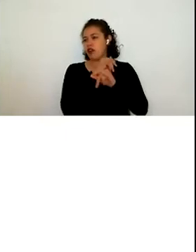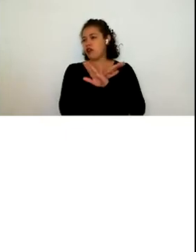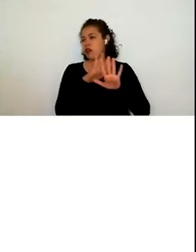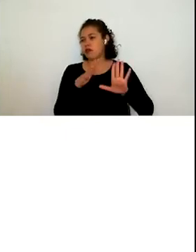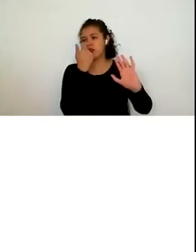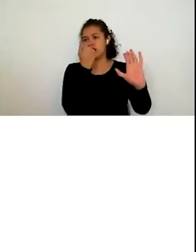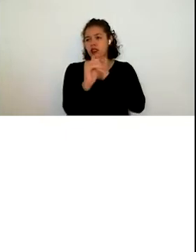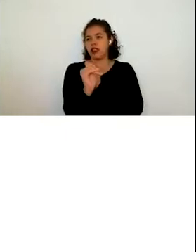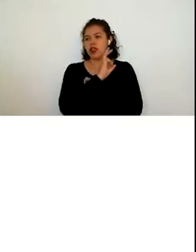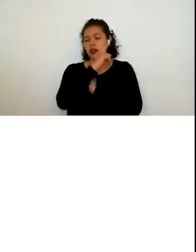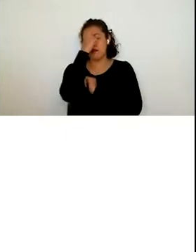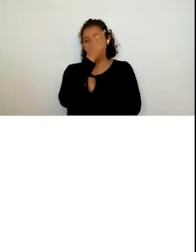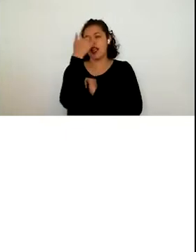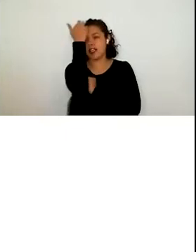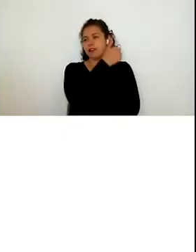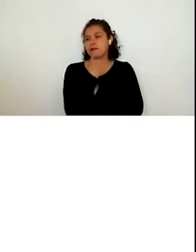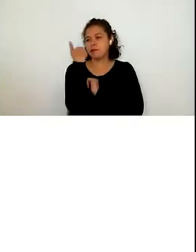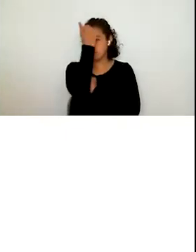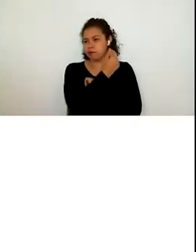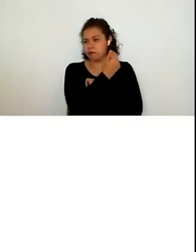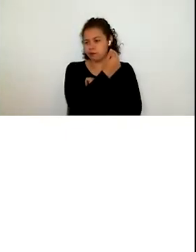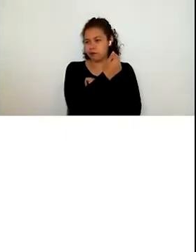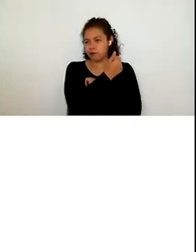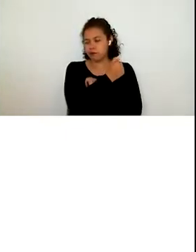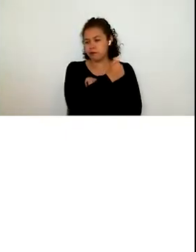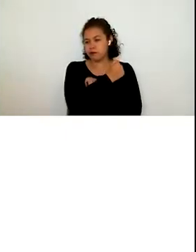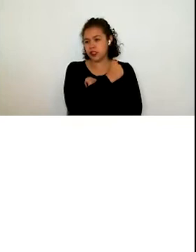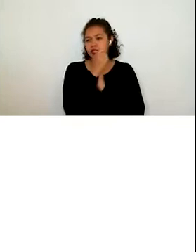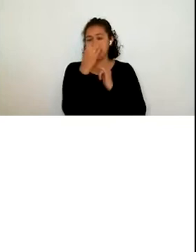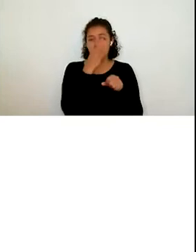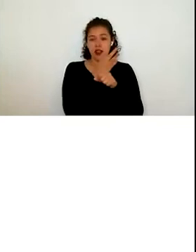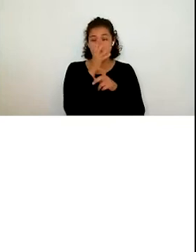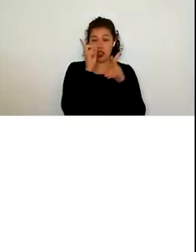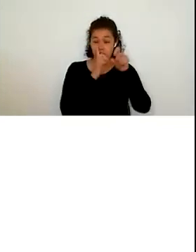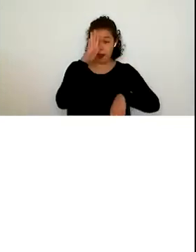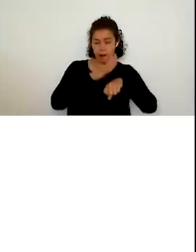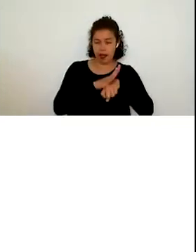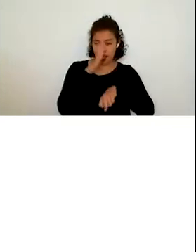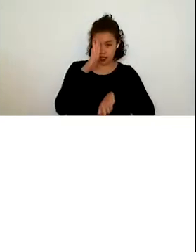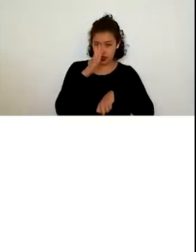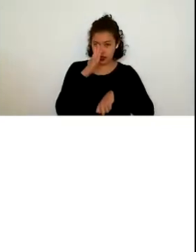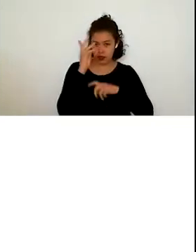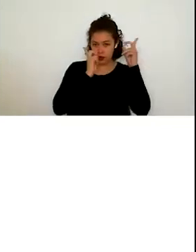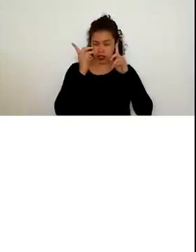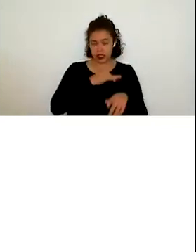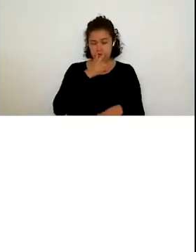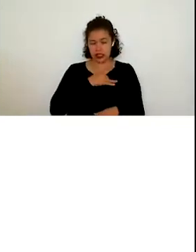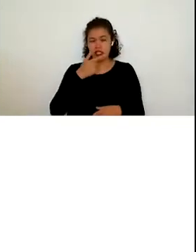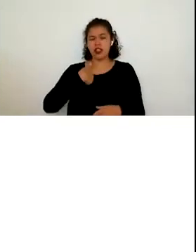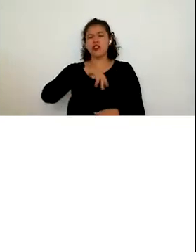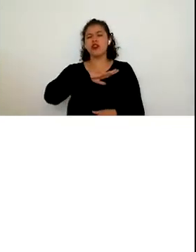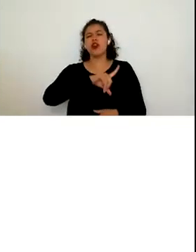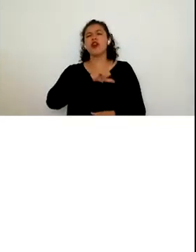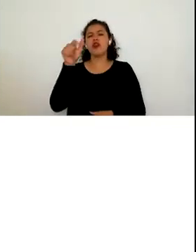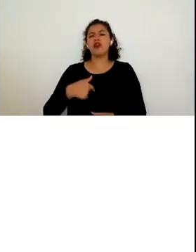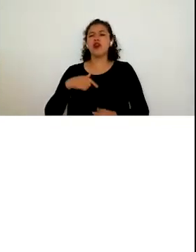la verifiquen. Si tienen, a partir de aquí les surgen más dudas, con mucho gusto se las mencionamos posteriormente.